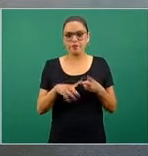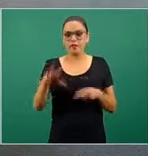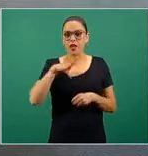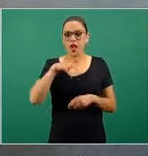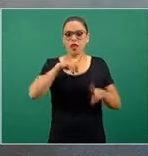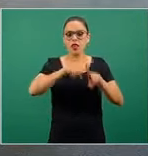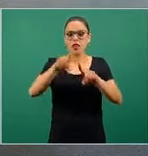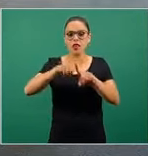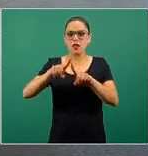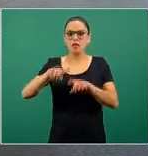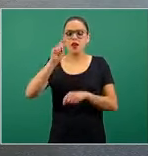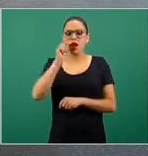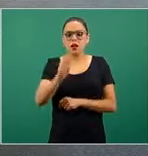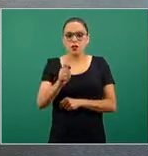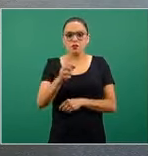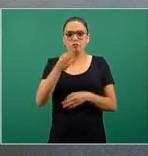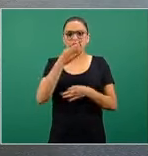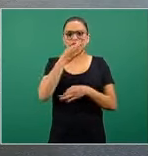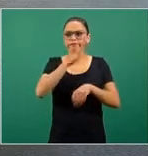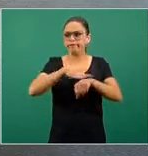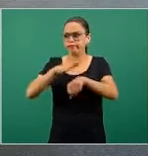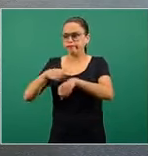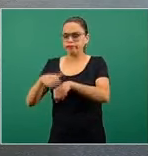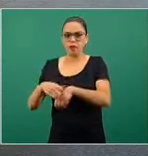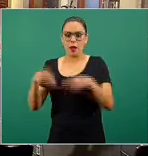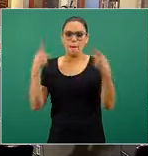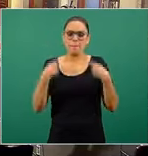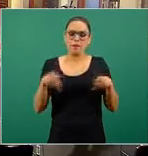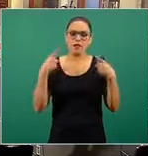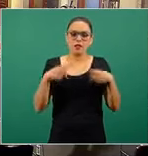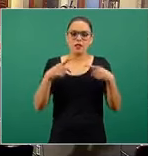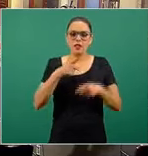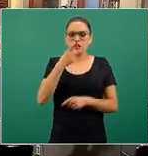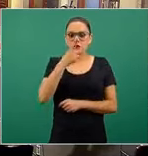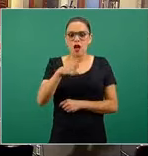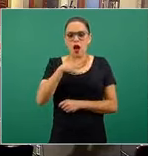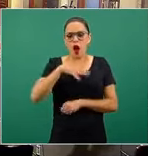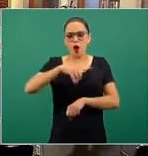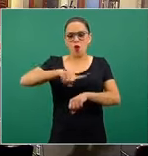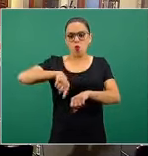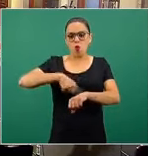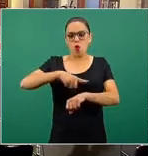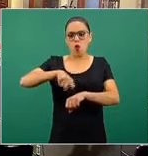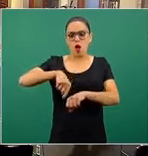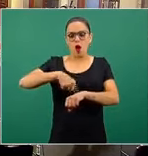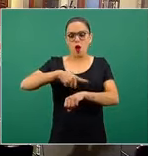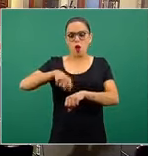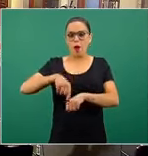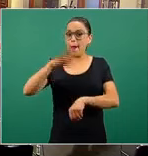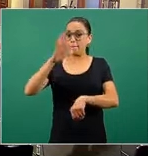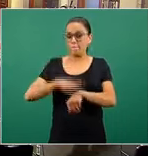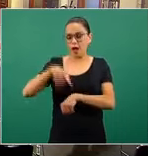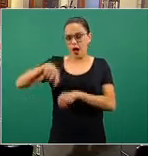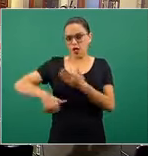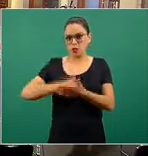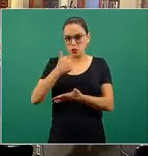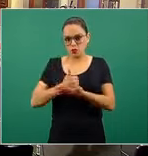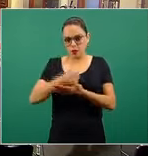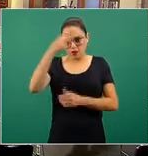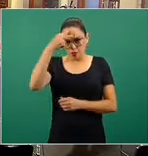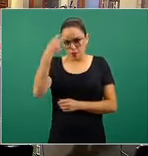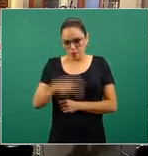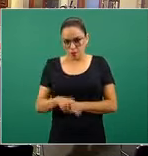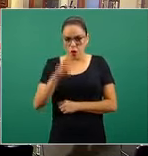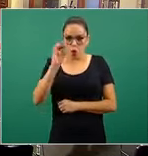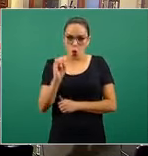distintos reportes de gente que estuvo pues varias horas, sobre todo, pues obviamente en la Ciudad de México o en